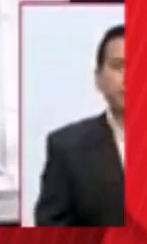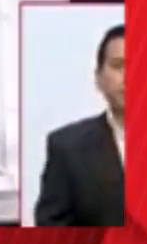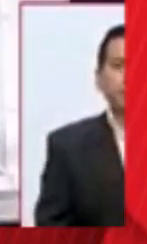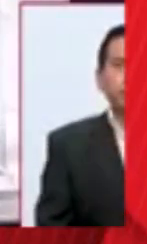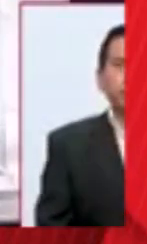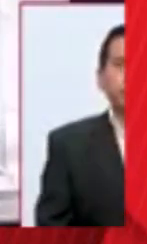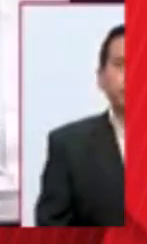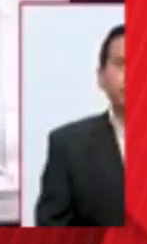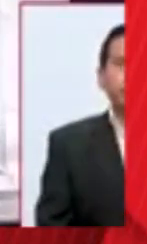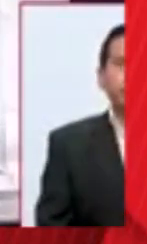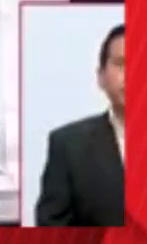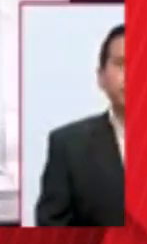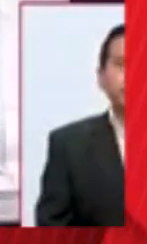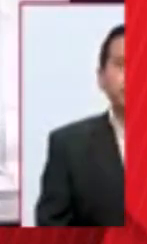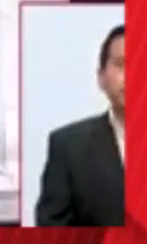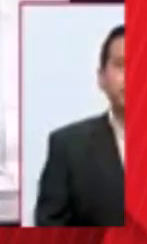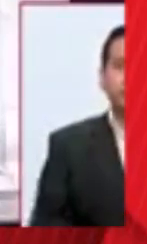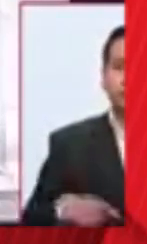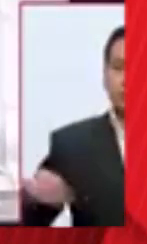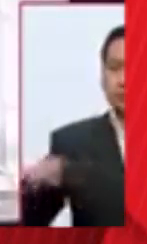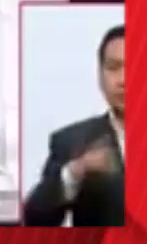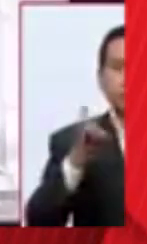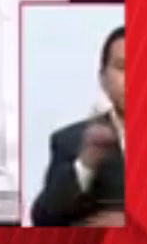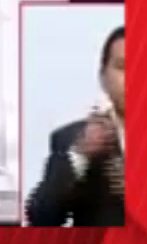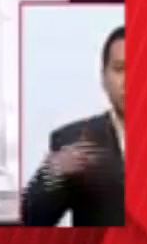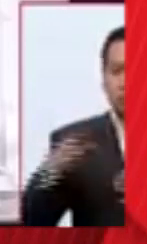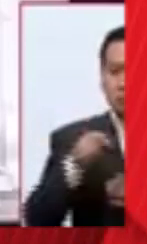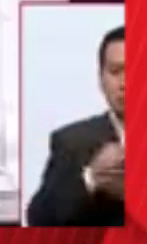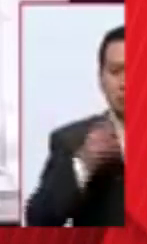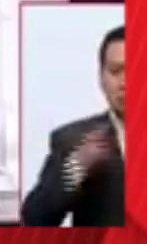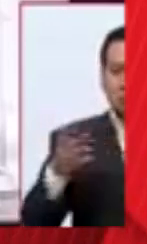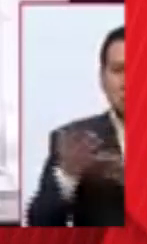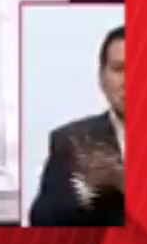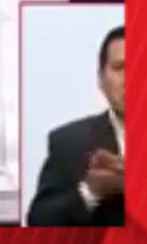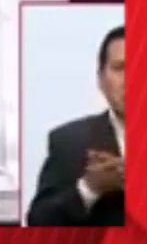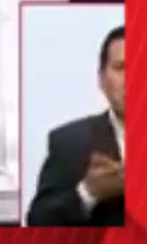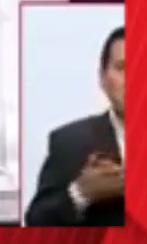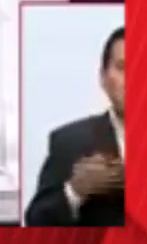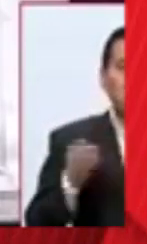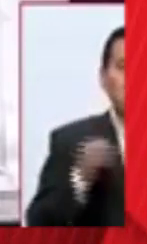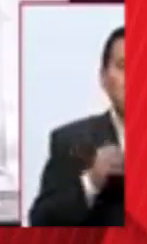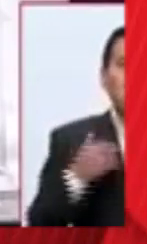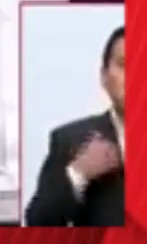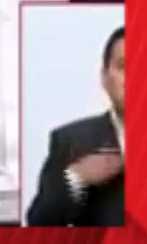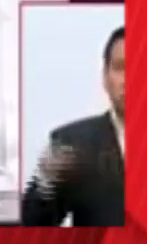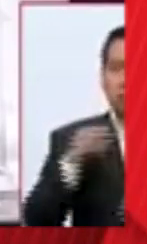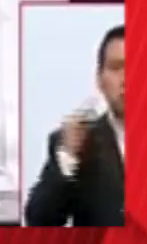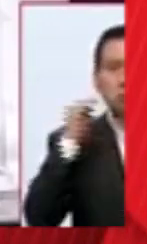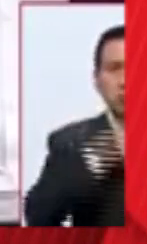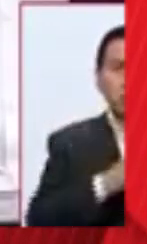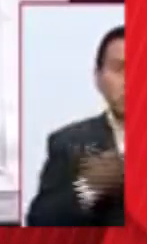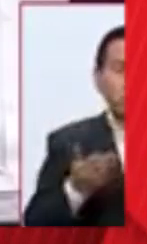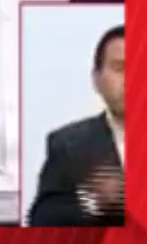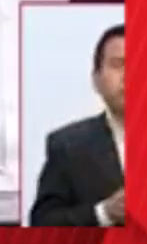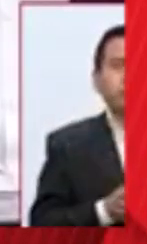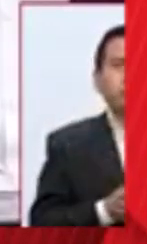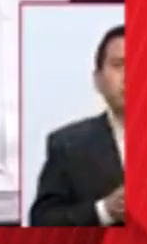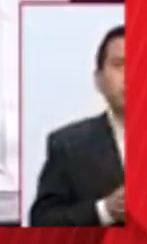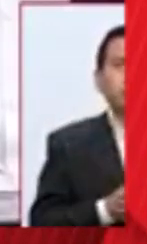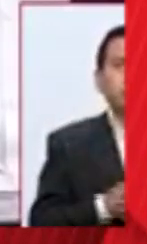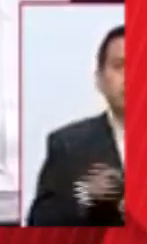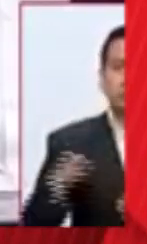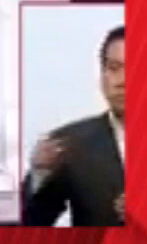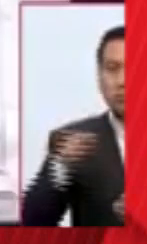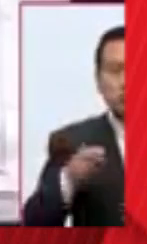No solamente en Bolivia hay juristas, escritores golpistas, sino también mentirosos, que faltan